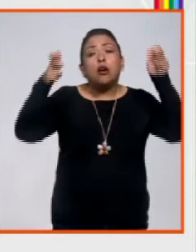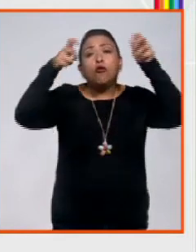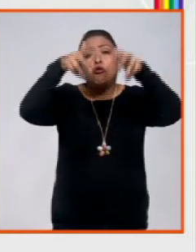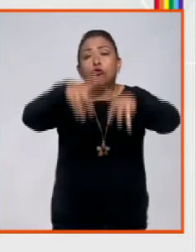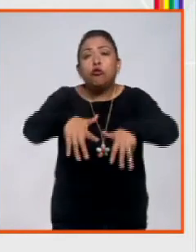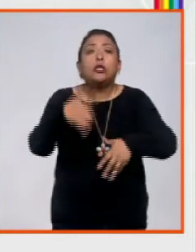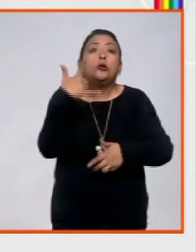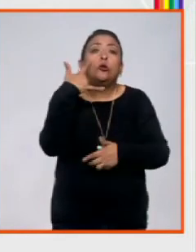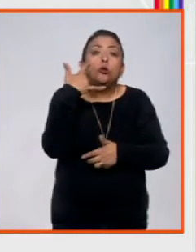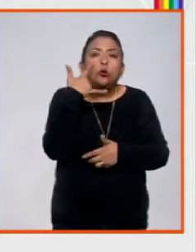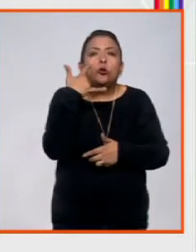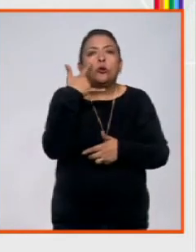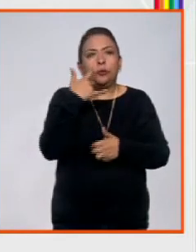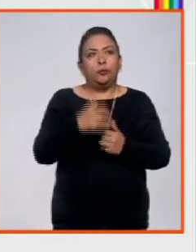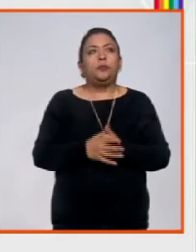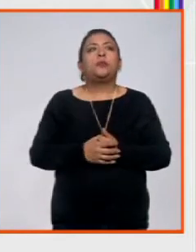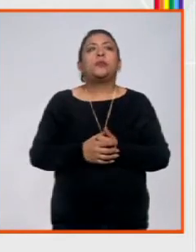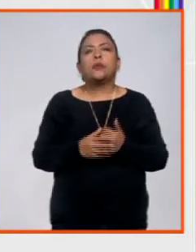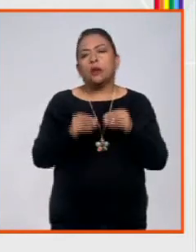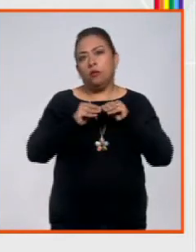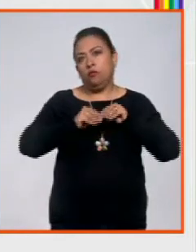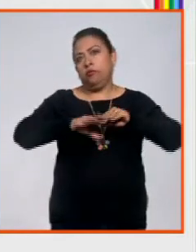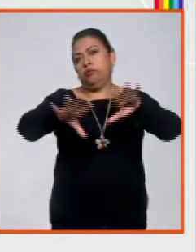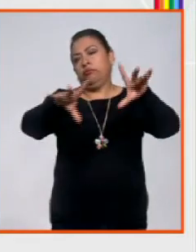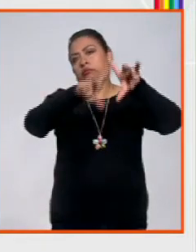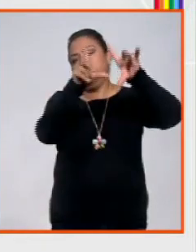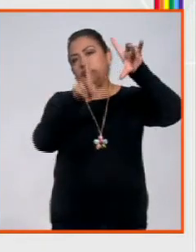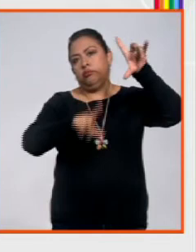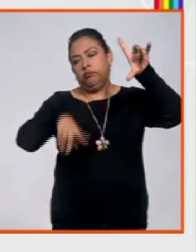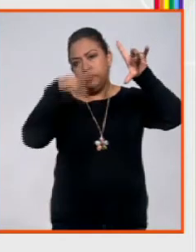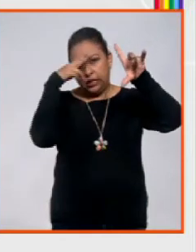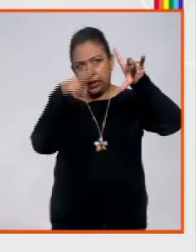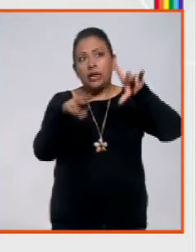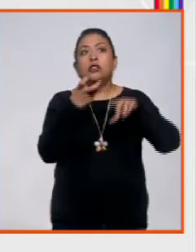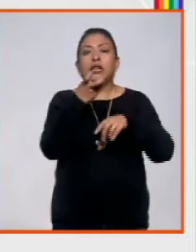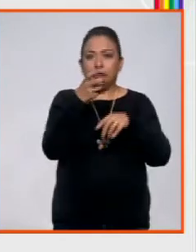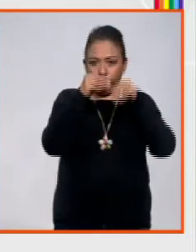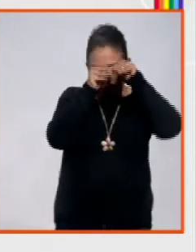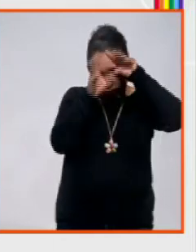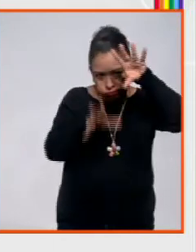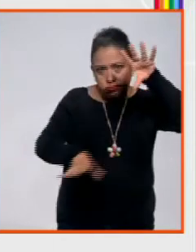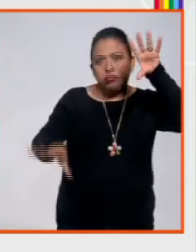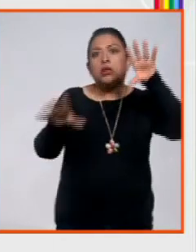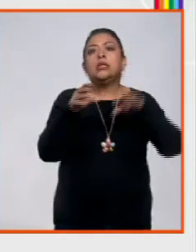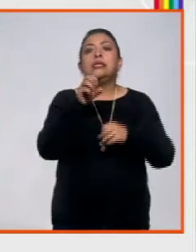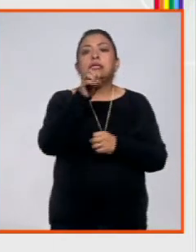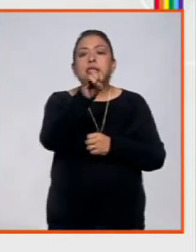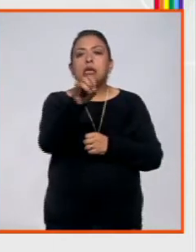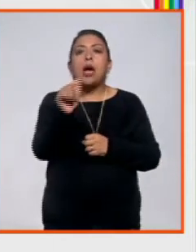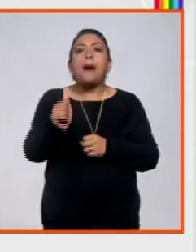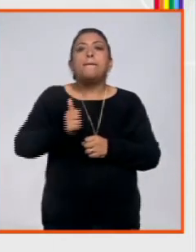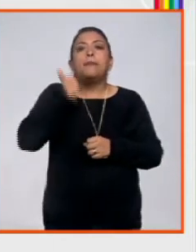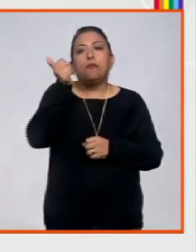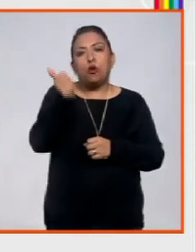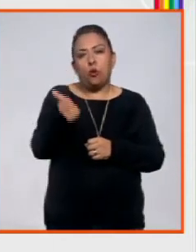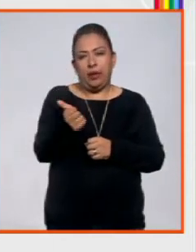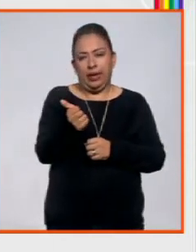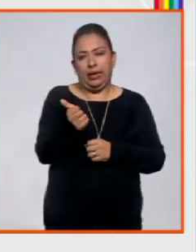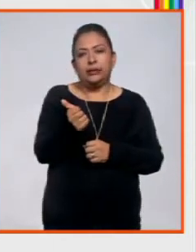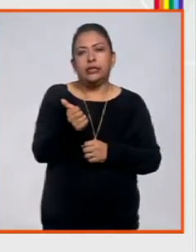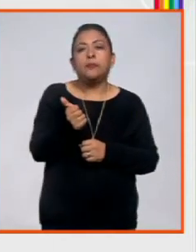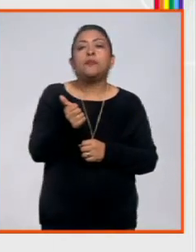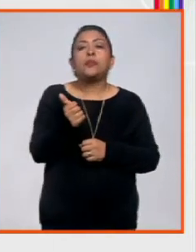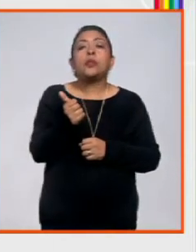está haciendo a través de sus creadores llegue a más mexicanos que lleguen más mexicanos y que se aproveche más lo